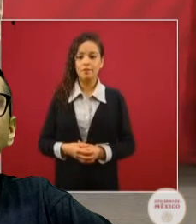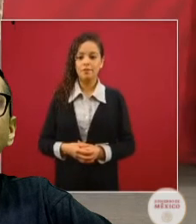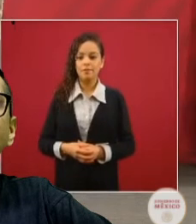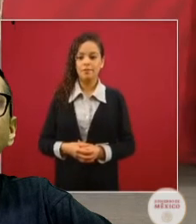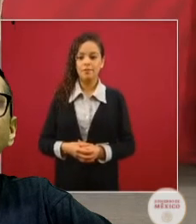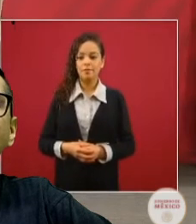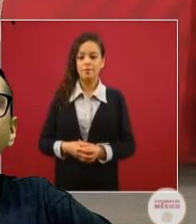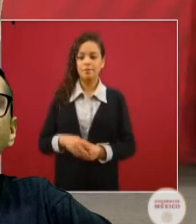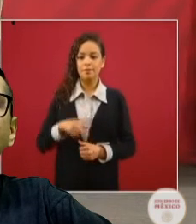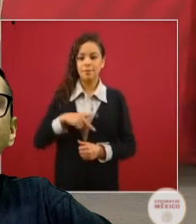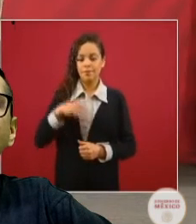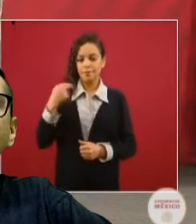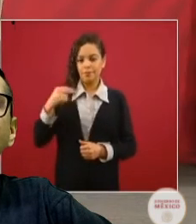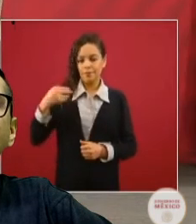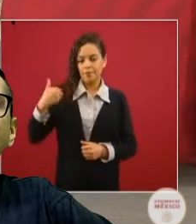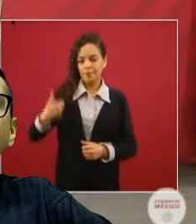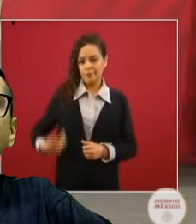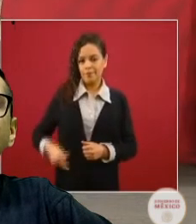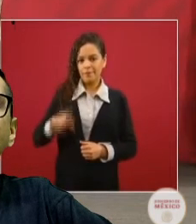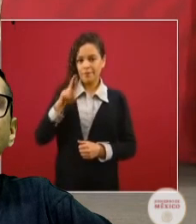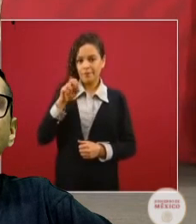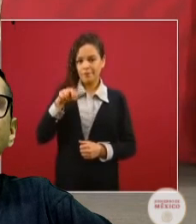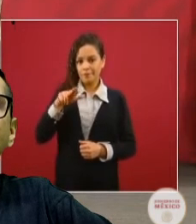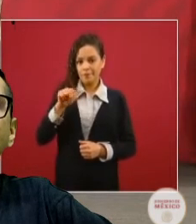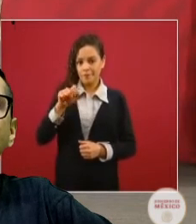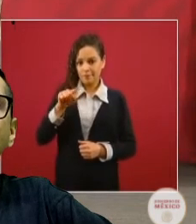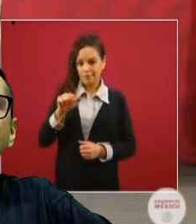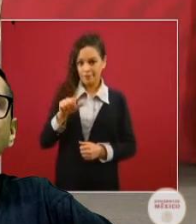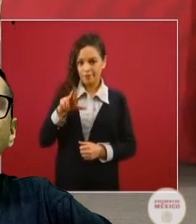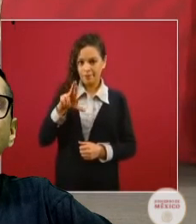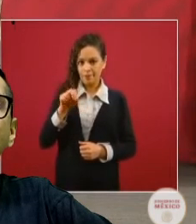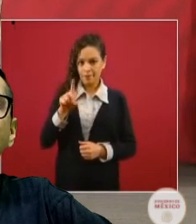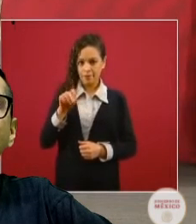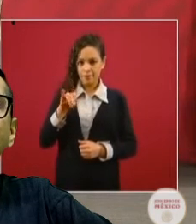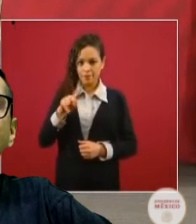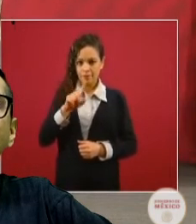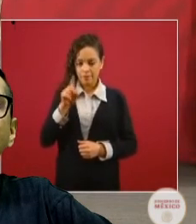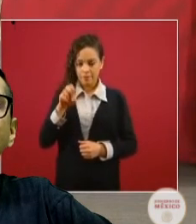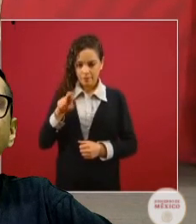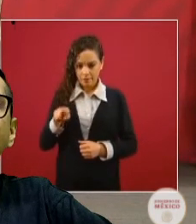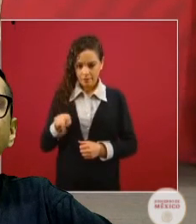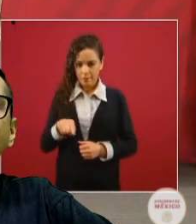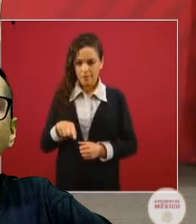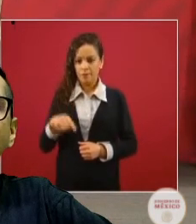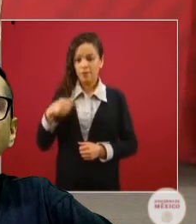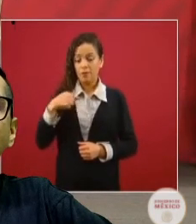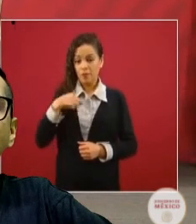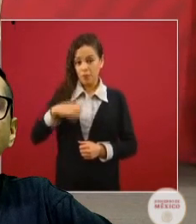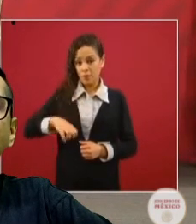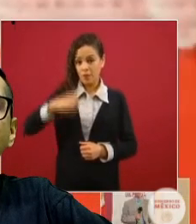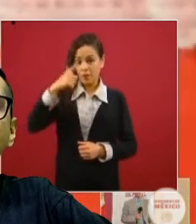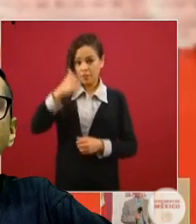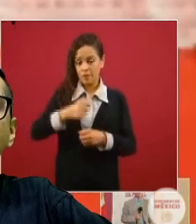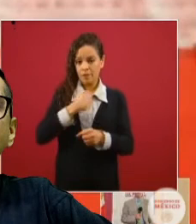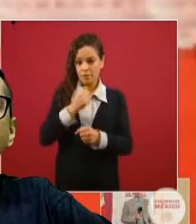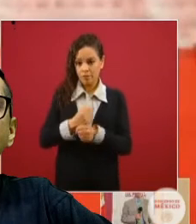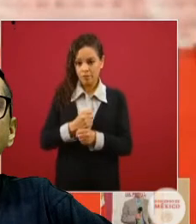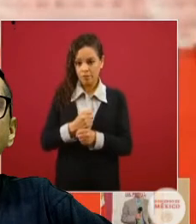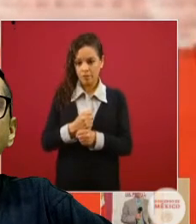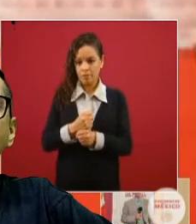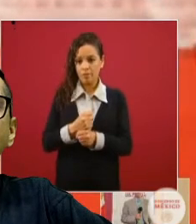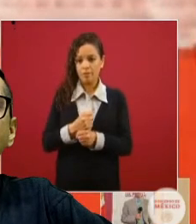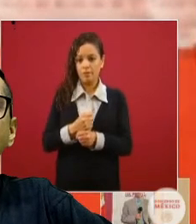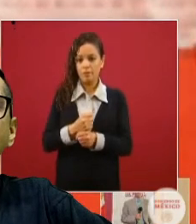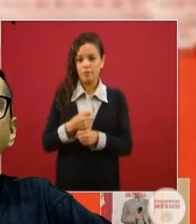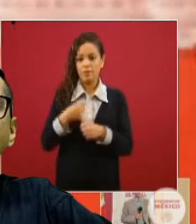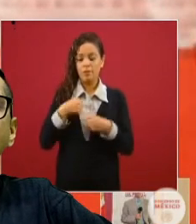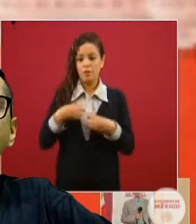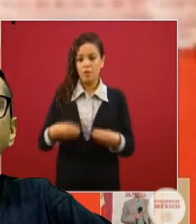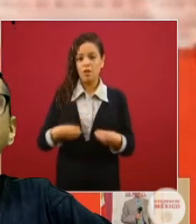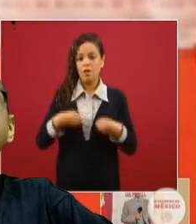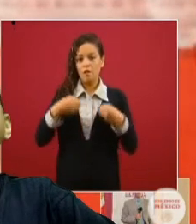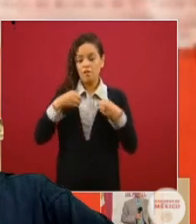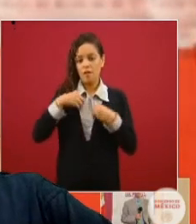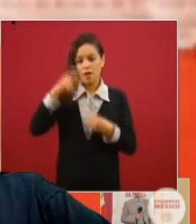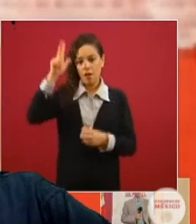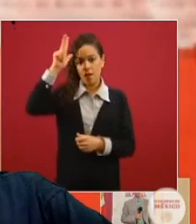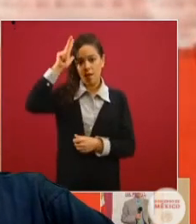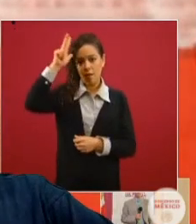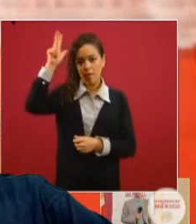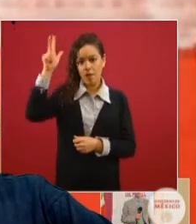Renata Rodríguez Mendoza. Tengo 7 años y vivo en la ciudad de Pachuca,